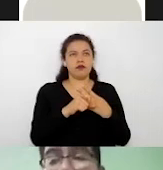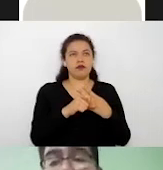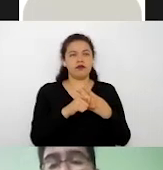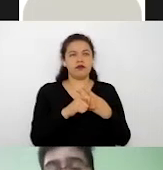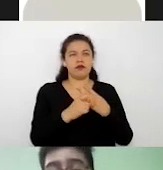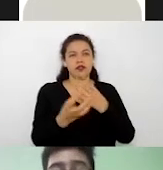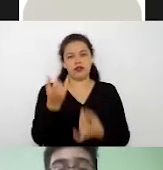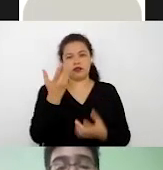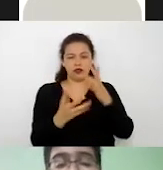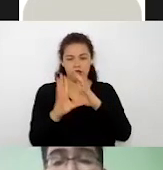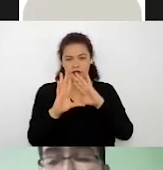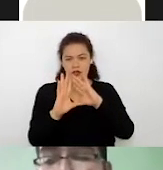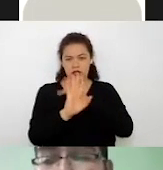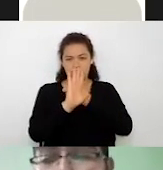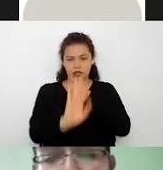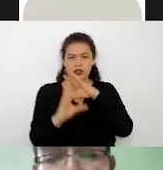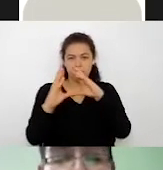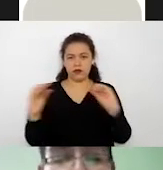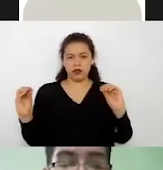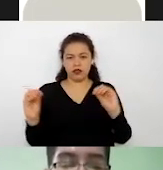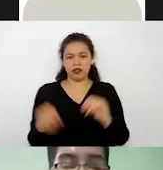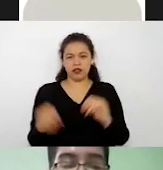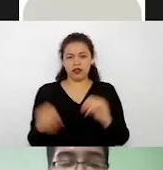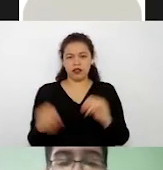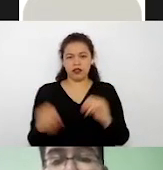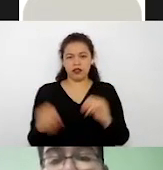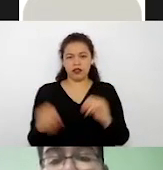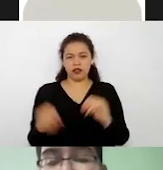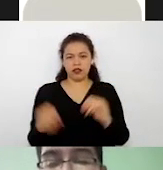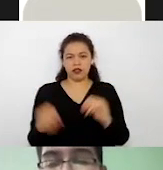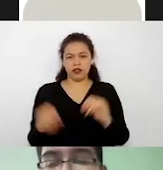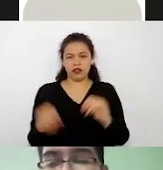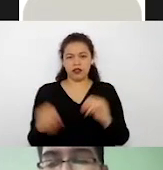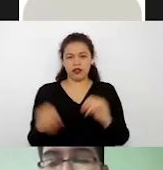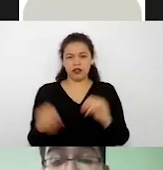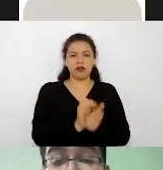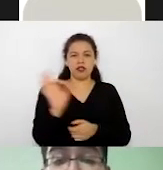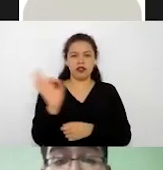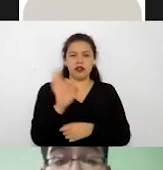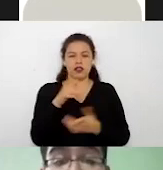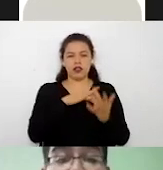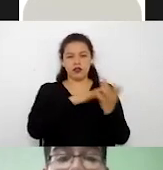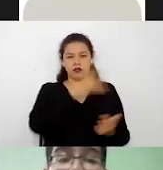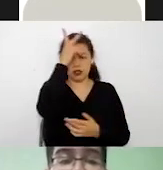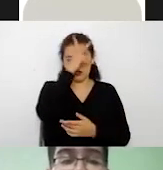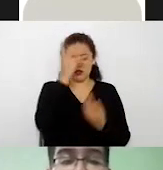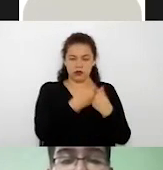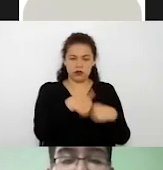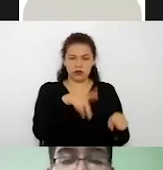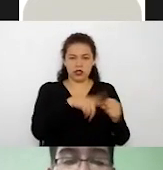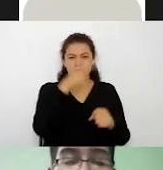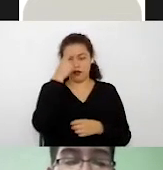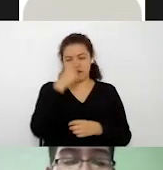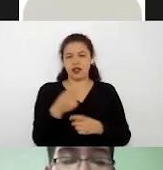de incendios, y ahorita están en temas para que se abra otra brigada que podría ser la brigada de apoyo psicosocial, que sería